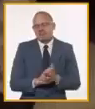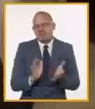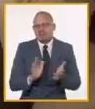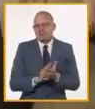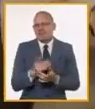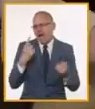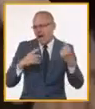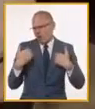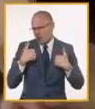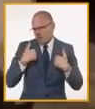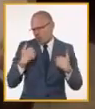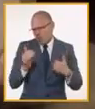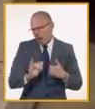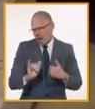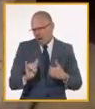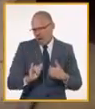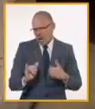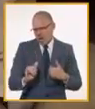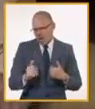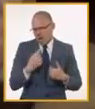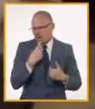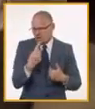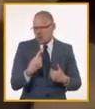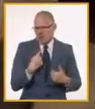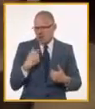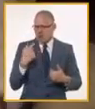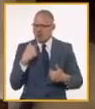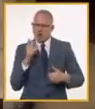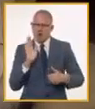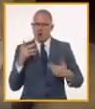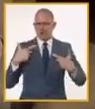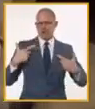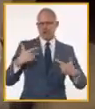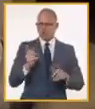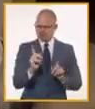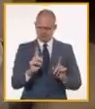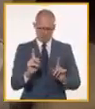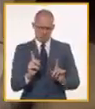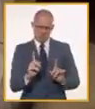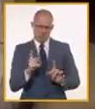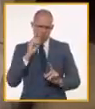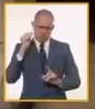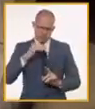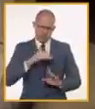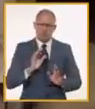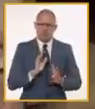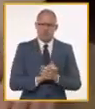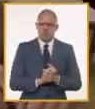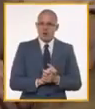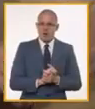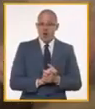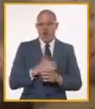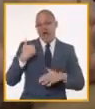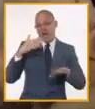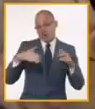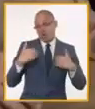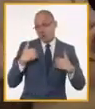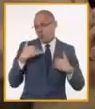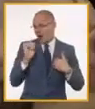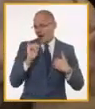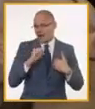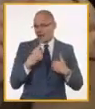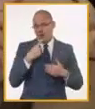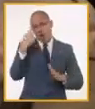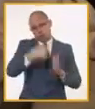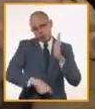se eran mías, las hice también. No voy a echarle toda la culpa yo tengo de mi cosecha.